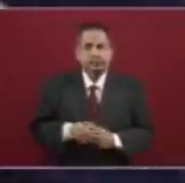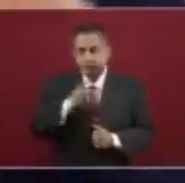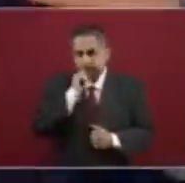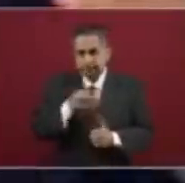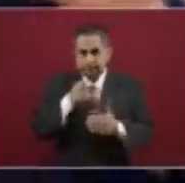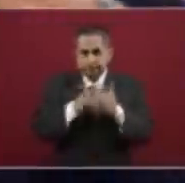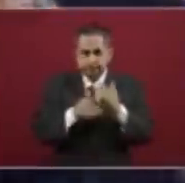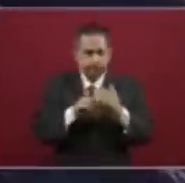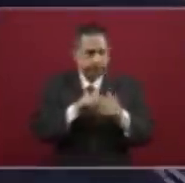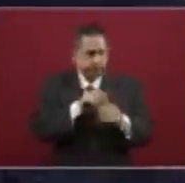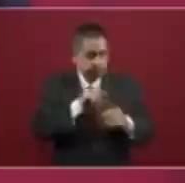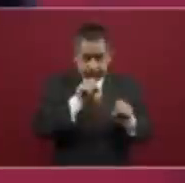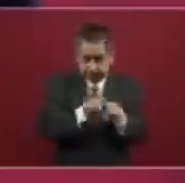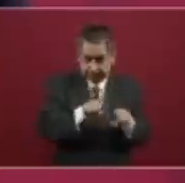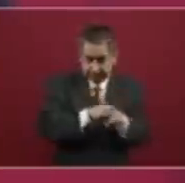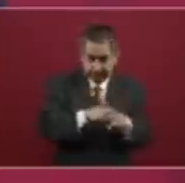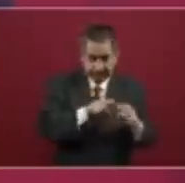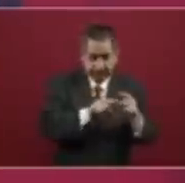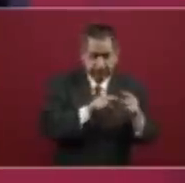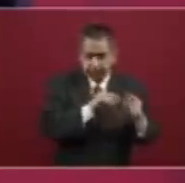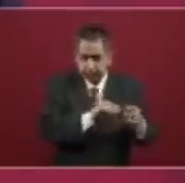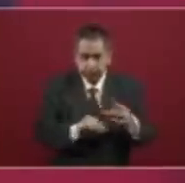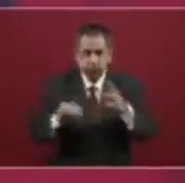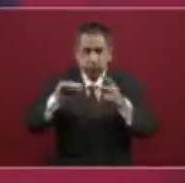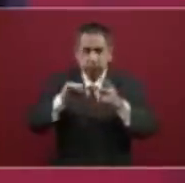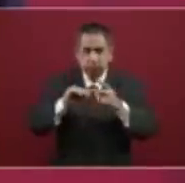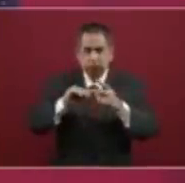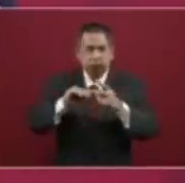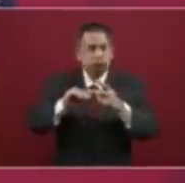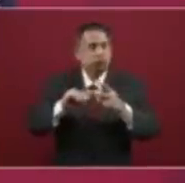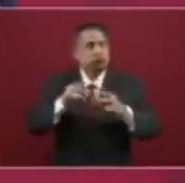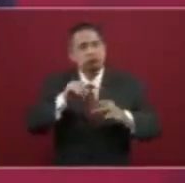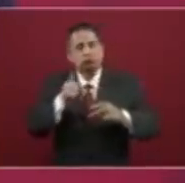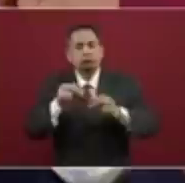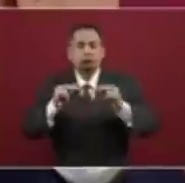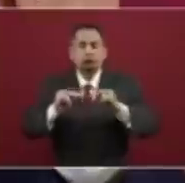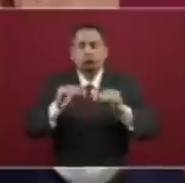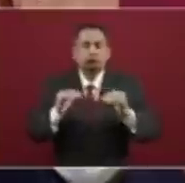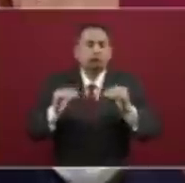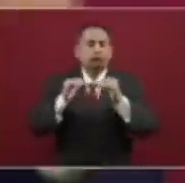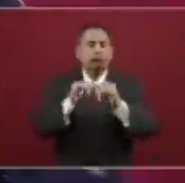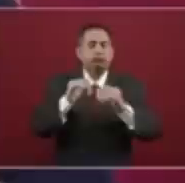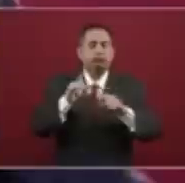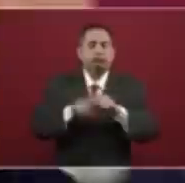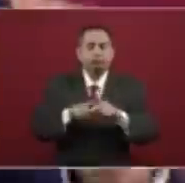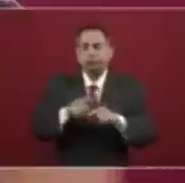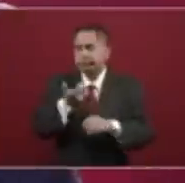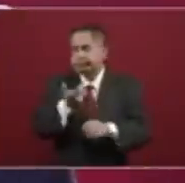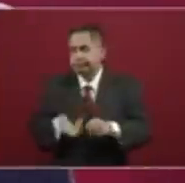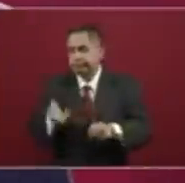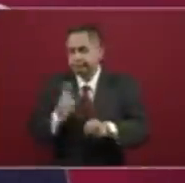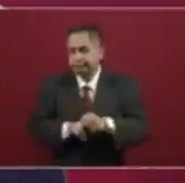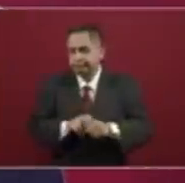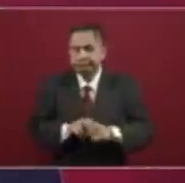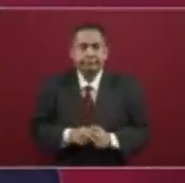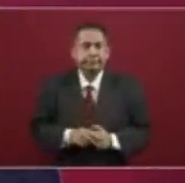atender al mismo tiempo el segundo nivel de atención, los hospitales,